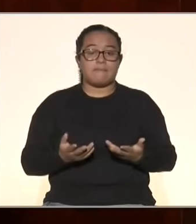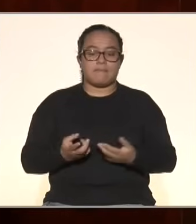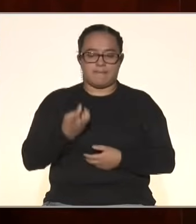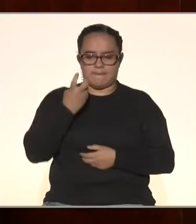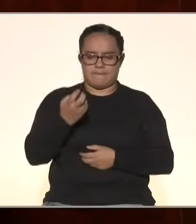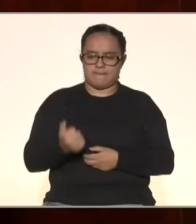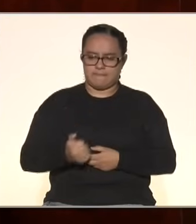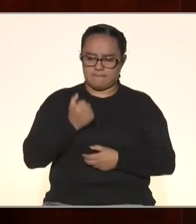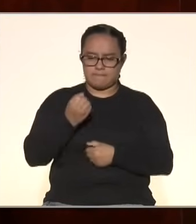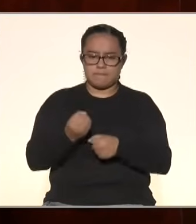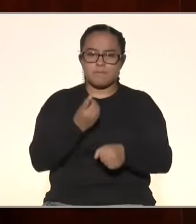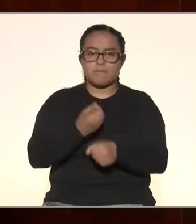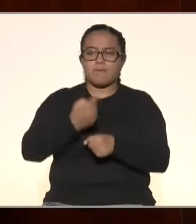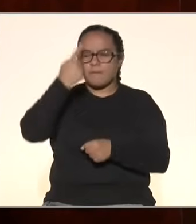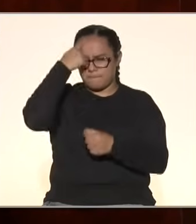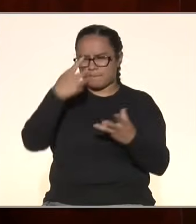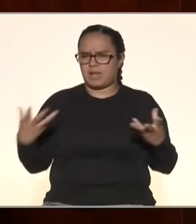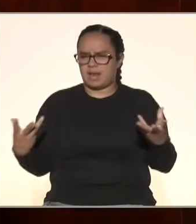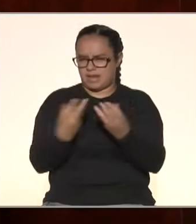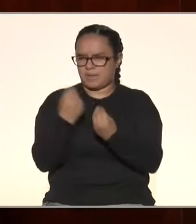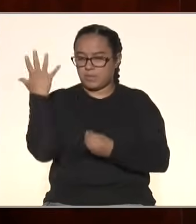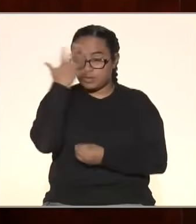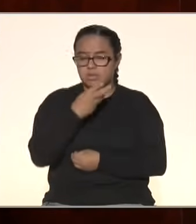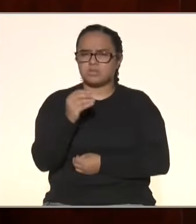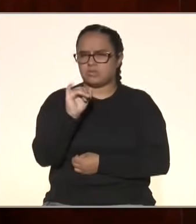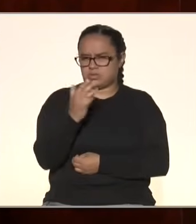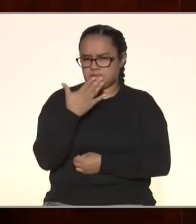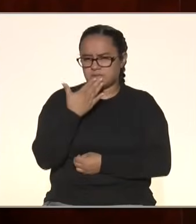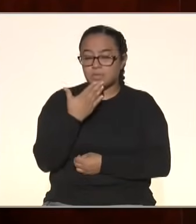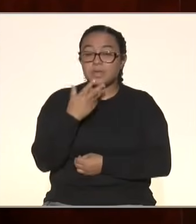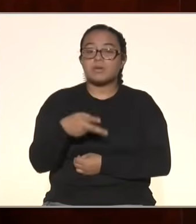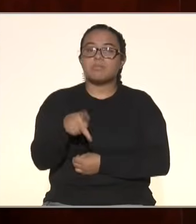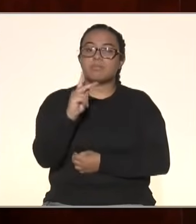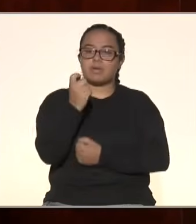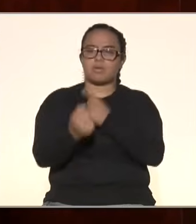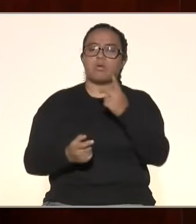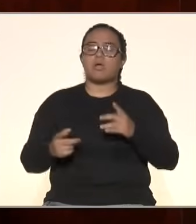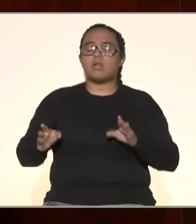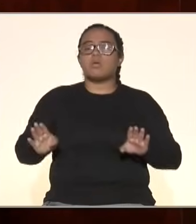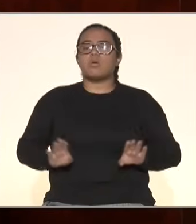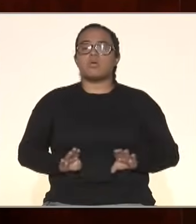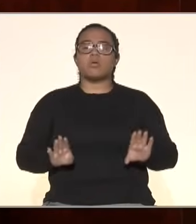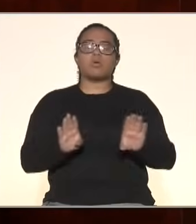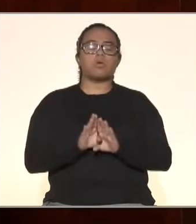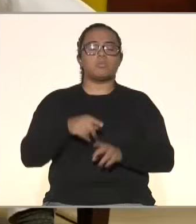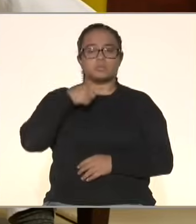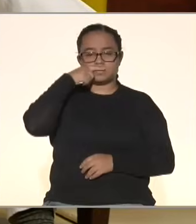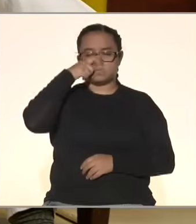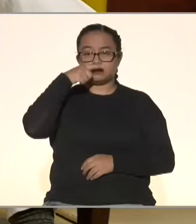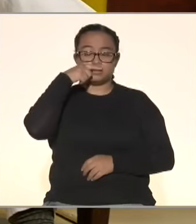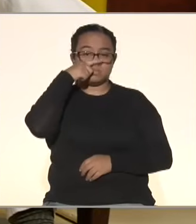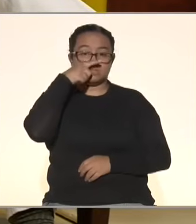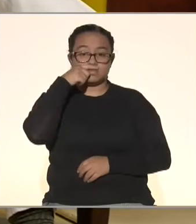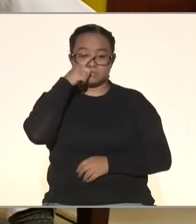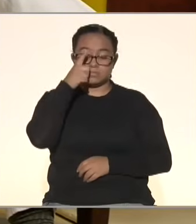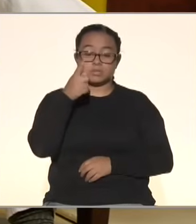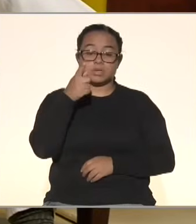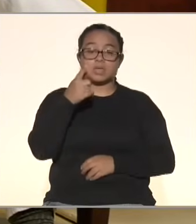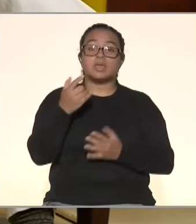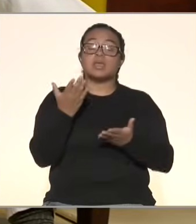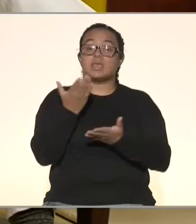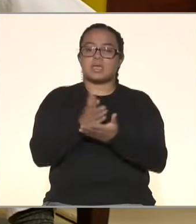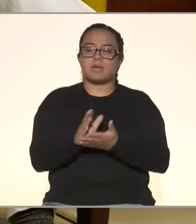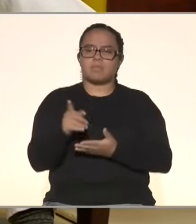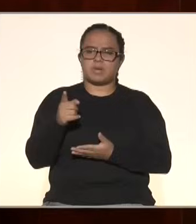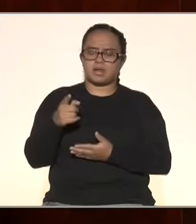una oportunidad para reencuentros bellos, hay quienes llegan con actitud presuntuosa. Y aparte nos agrega que con la